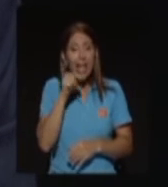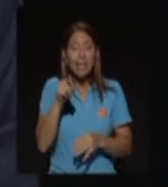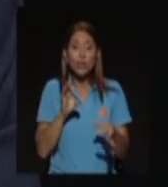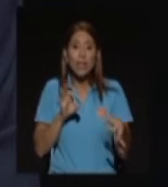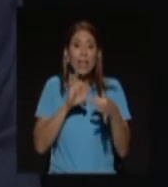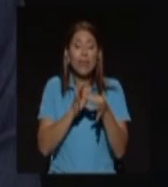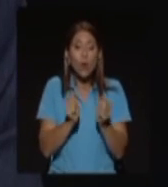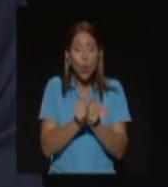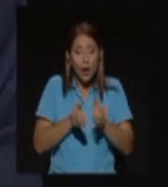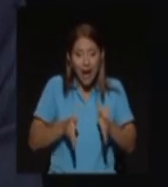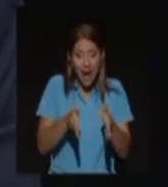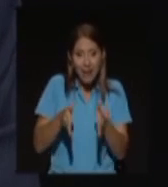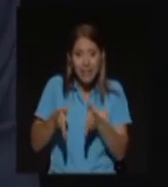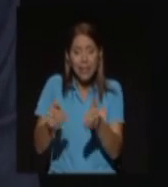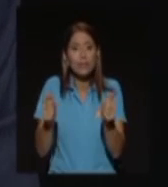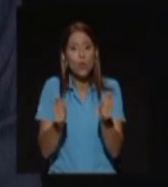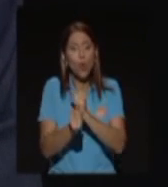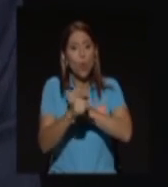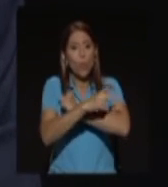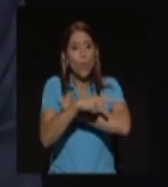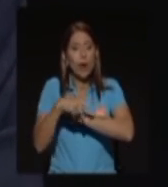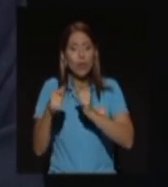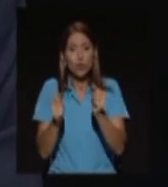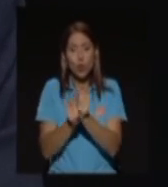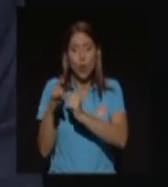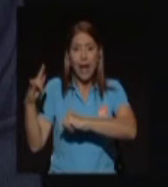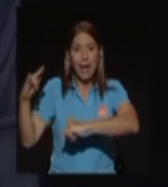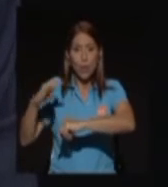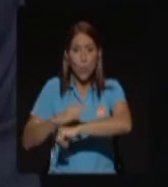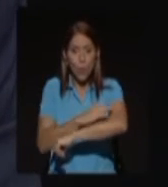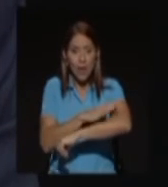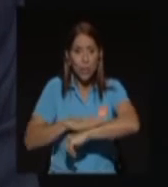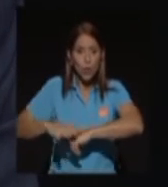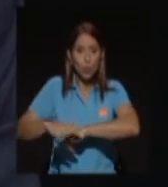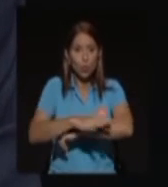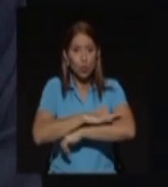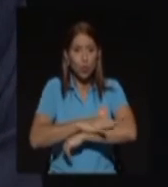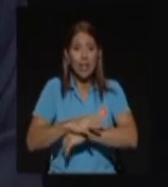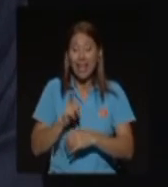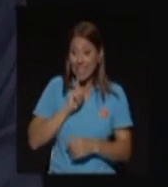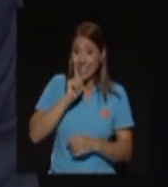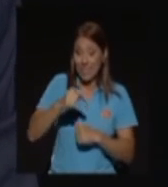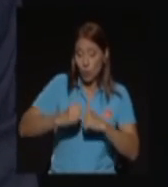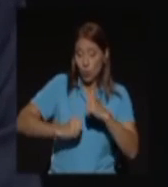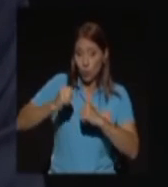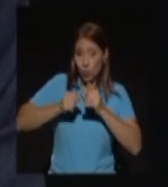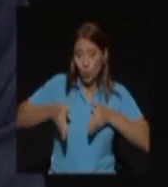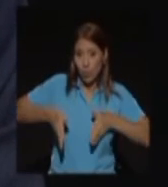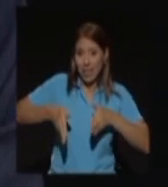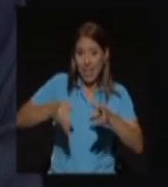con puertos, tiene que ver con aeropuertos, y si bien la concesión de Caldera elevó los